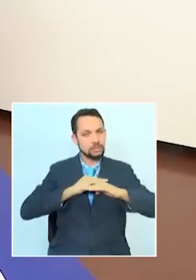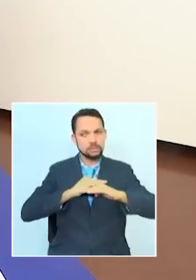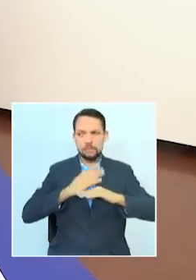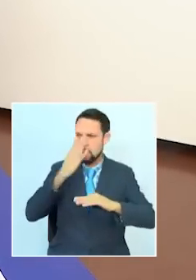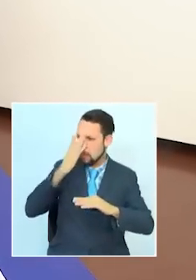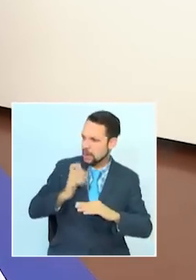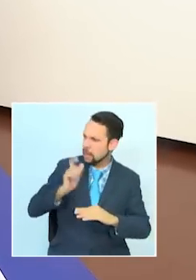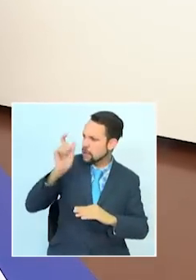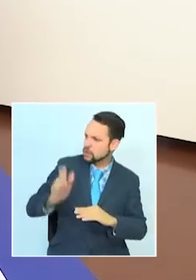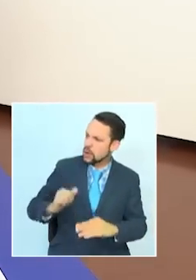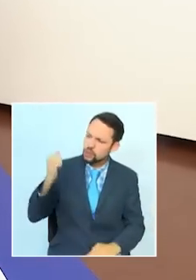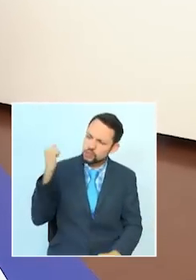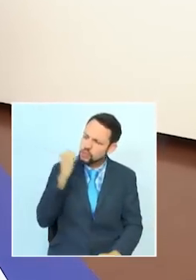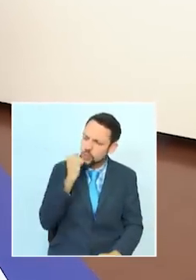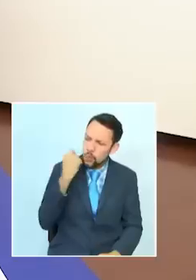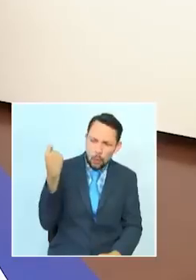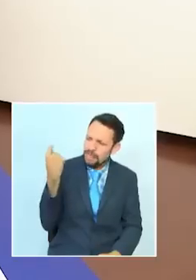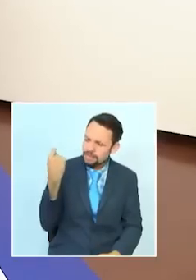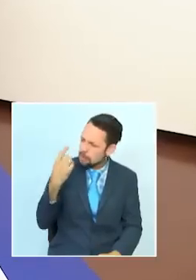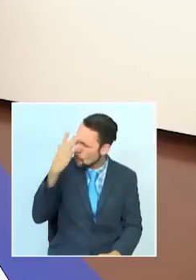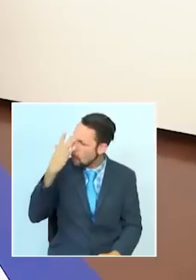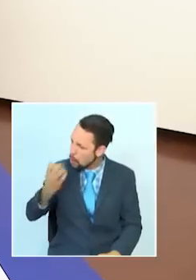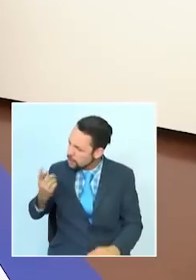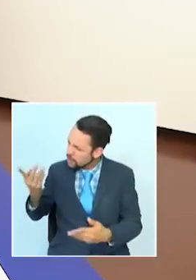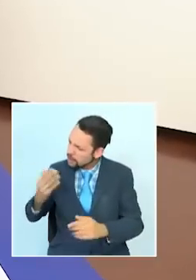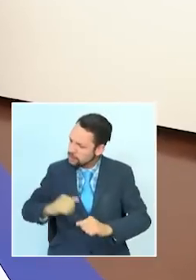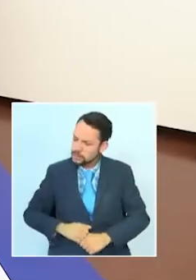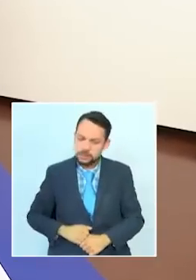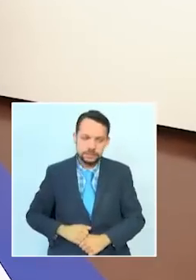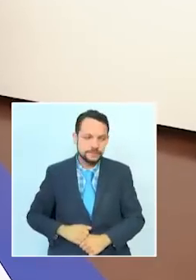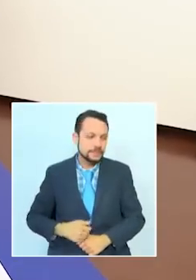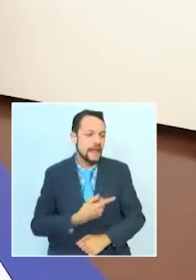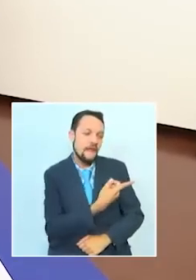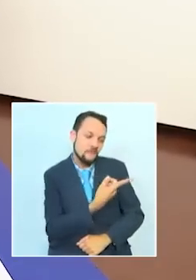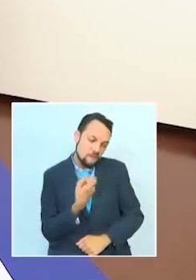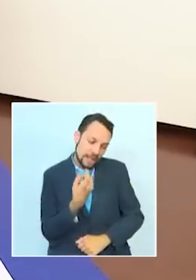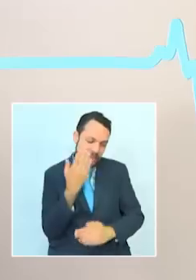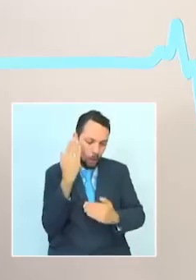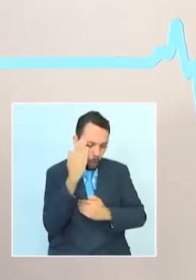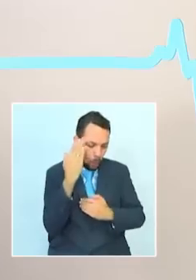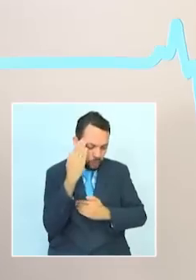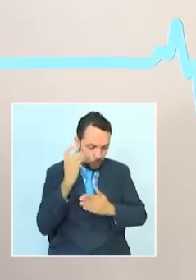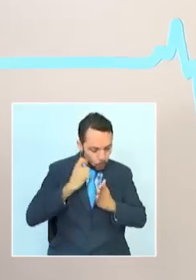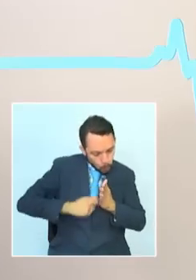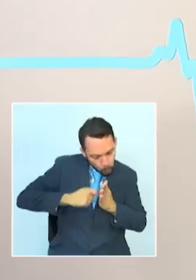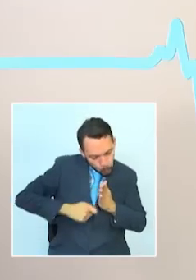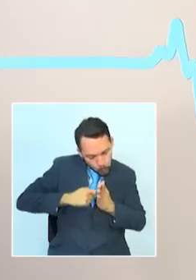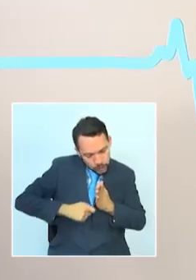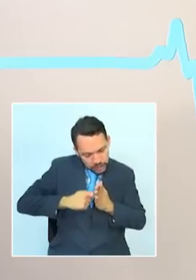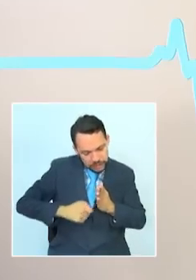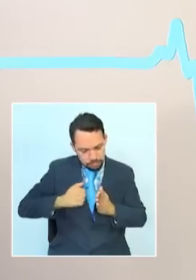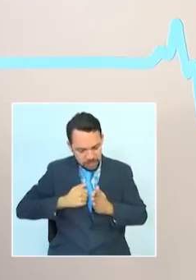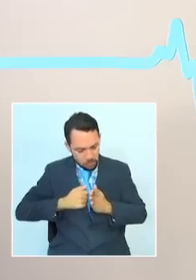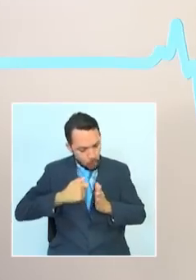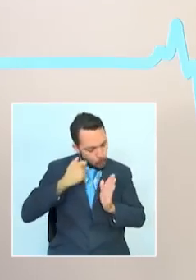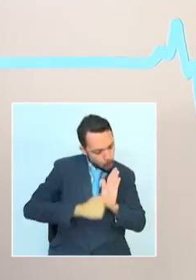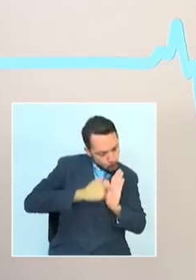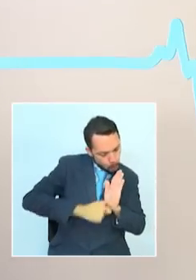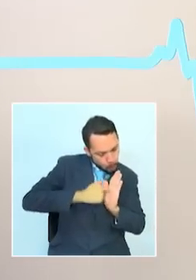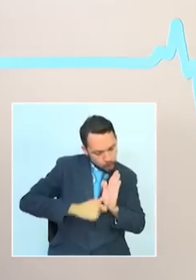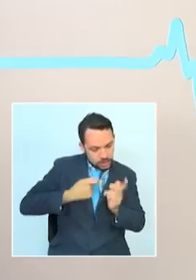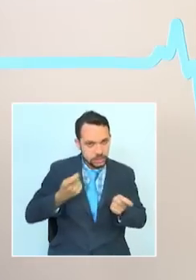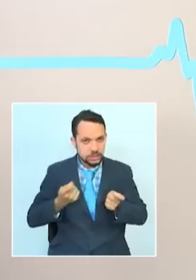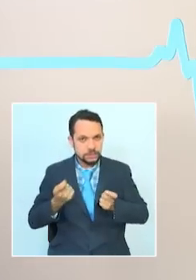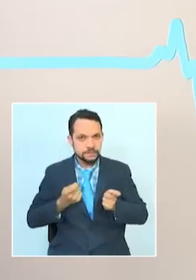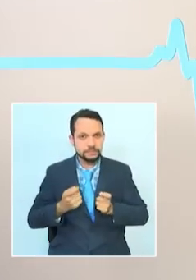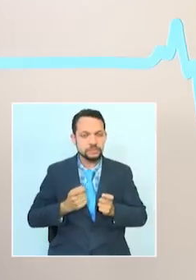eso Yo pienso que aquí es falta de conciencia de las personas y creo que eh es la persona